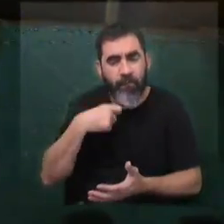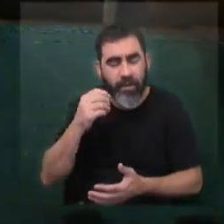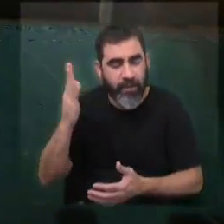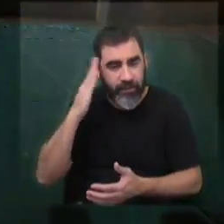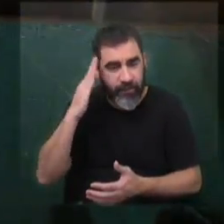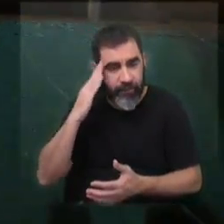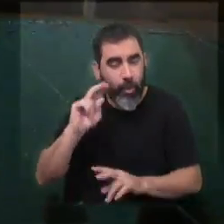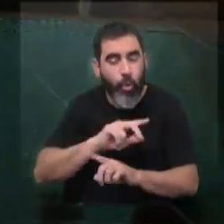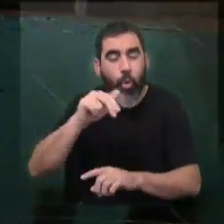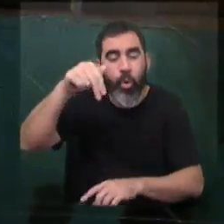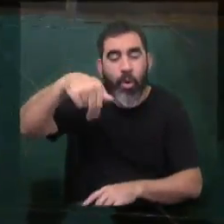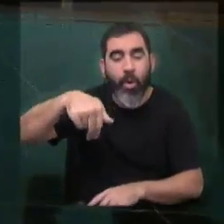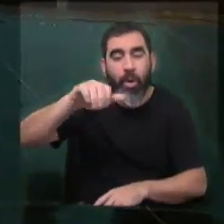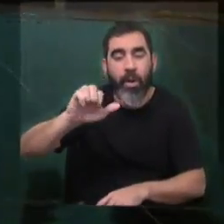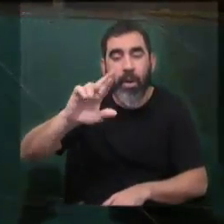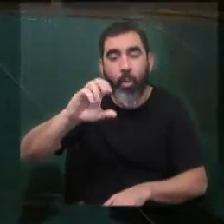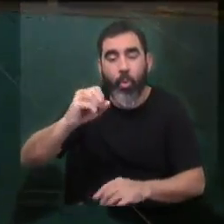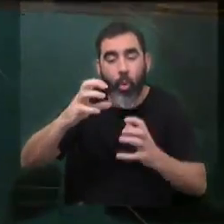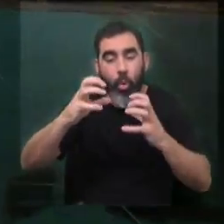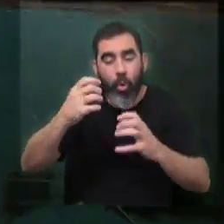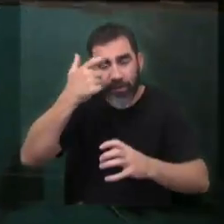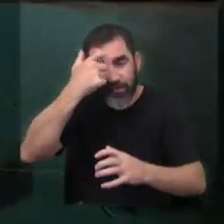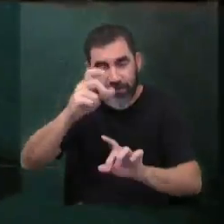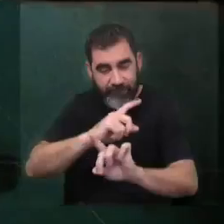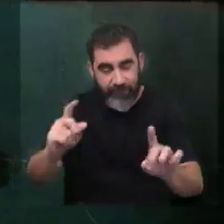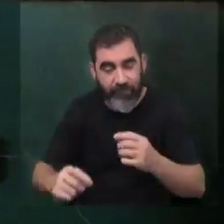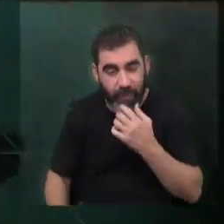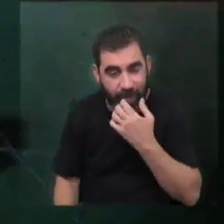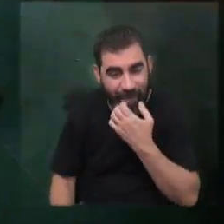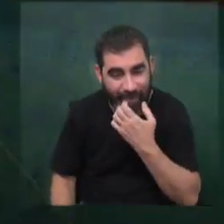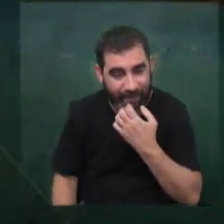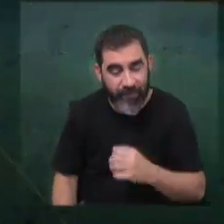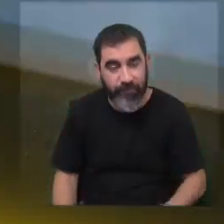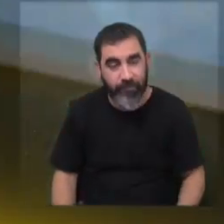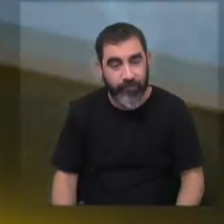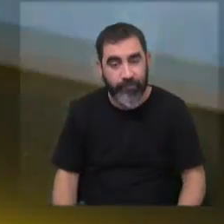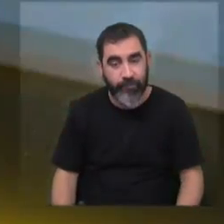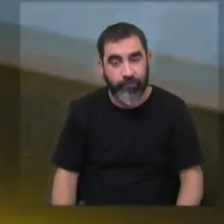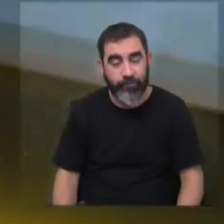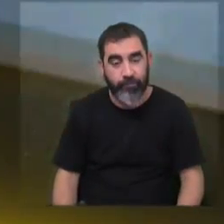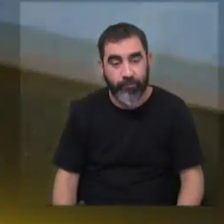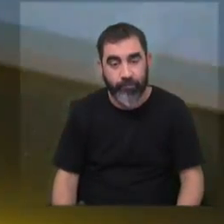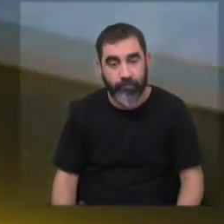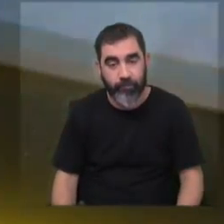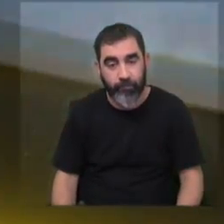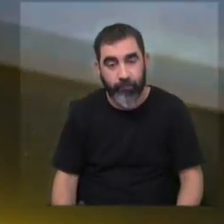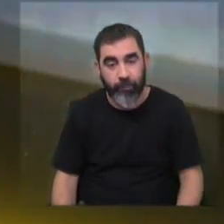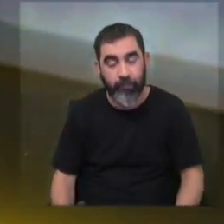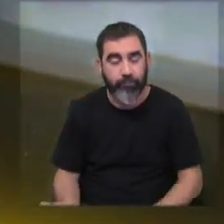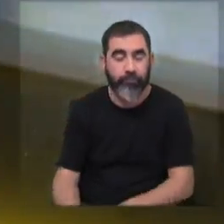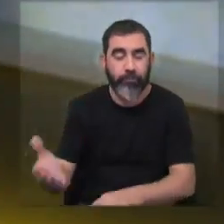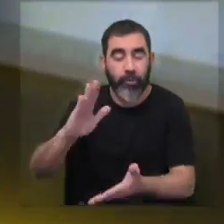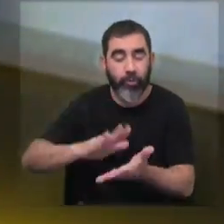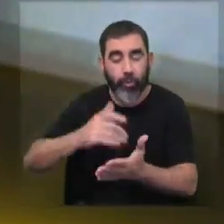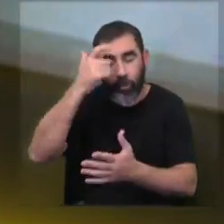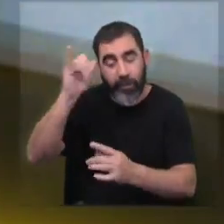neurociencias, una porque bueno, no es la especialidad de ninguno de ustedes y además porque ya tuvimos, y invito a la gente que puede ir a los archivos de Sobre Ciencia en